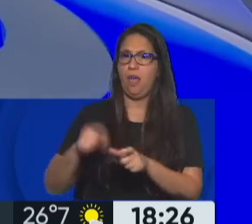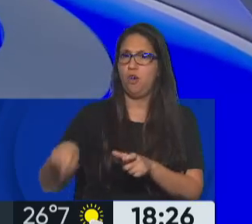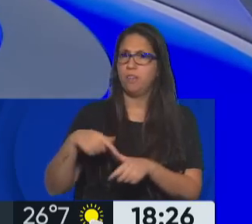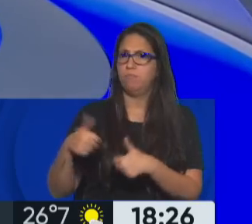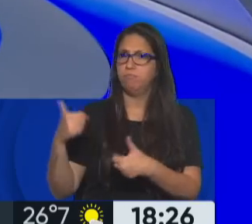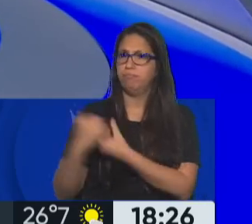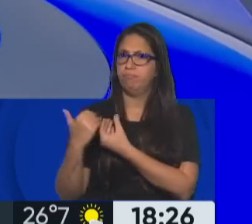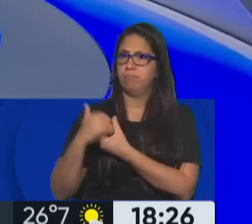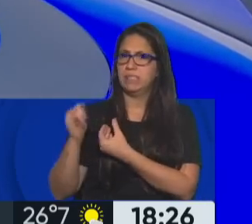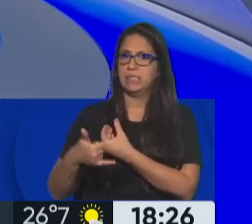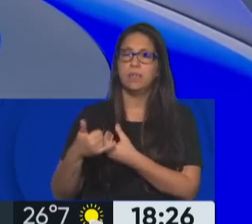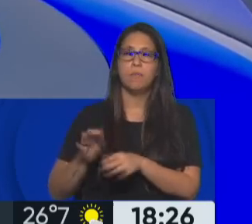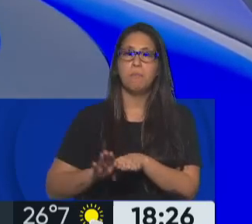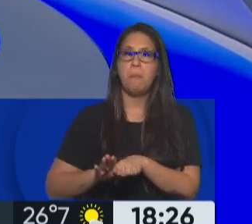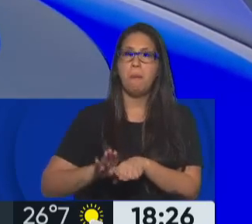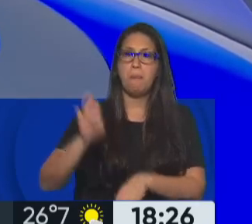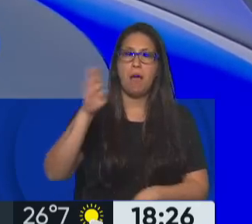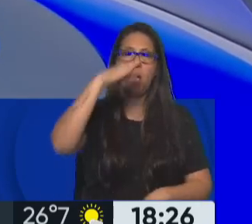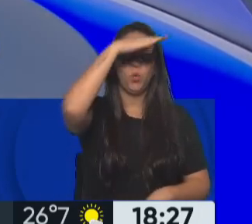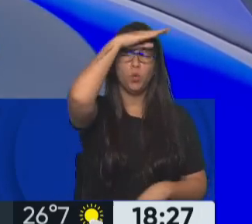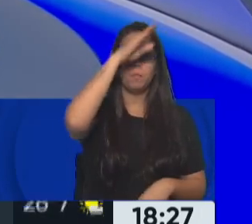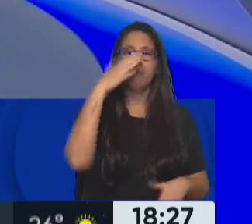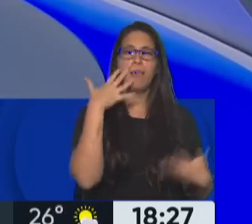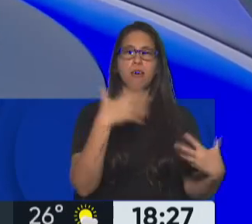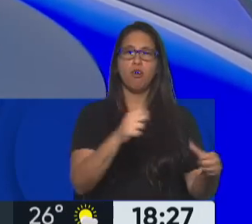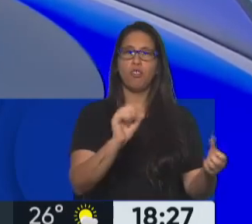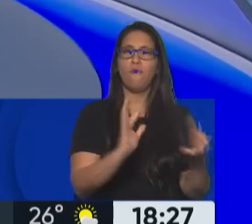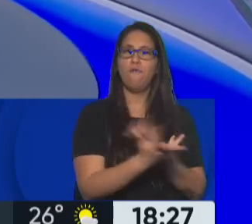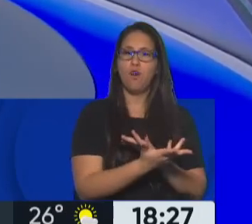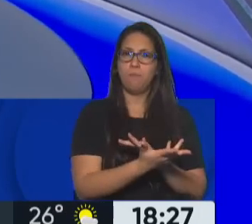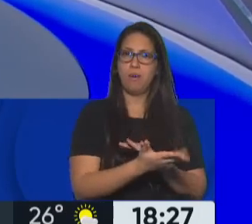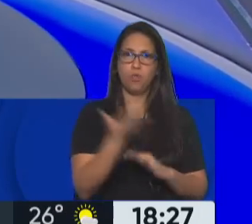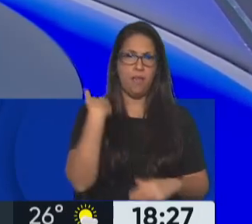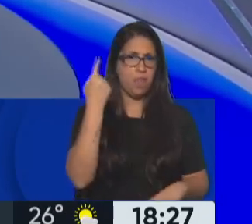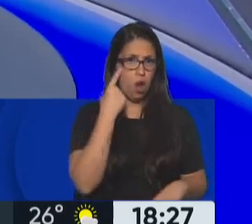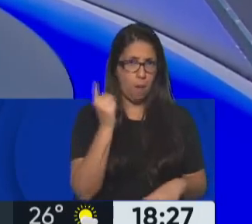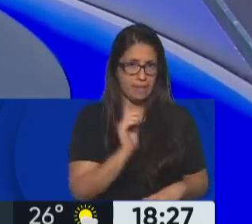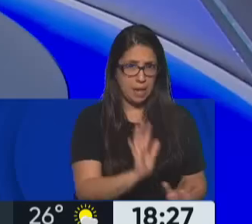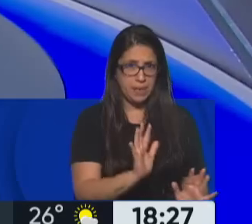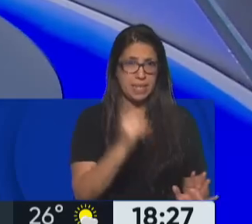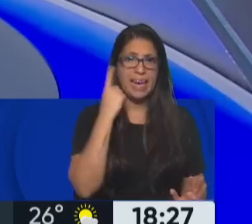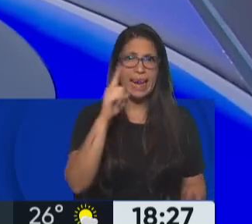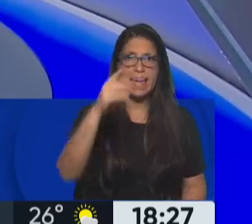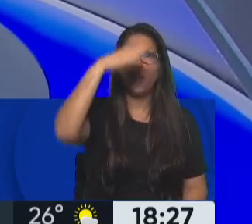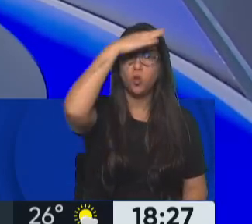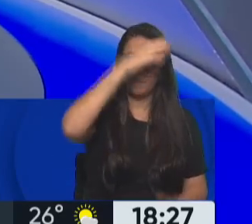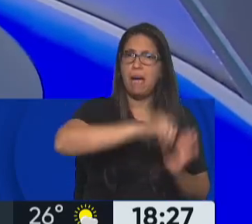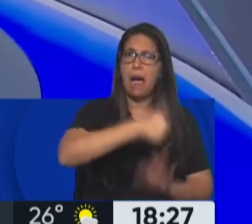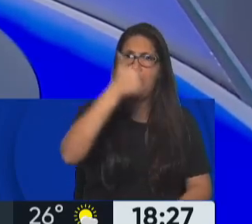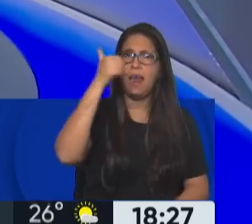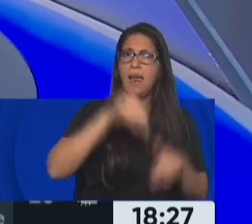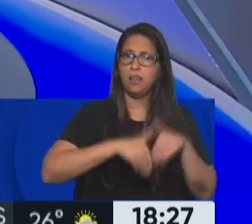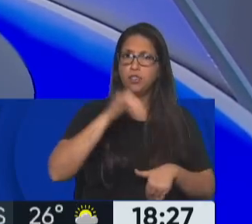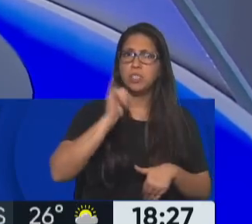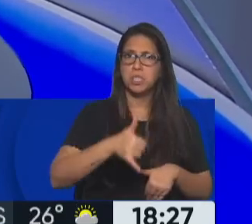esa aceleración rápida también en Trump encontró un modo, y yo era escéptico de esto, yo creía que Trump iba a ganar las elecciones, y cuando me